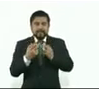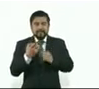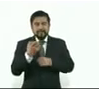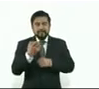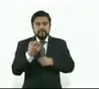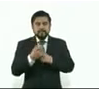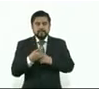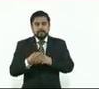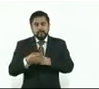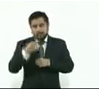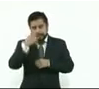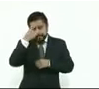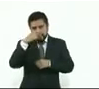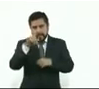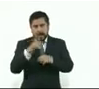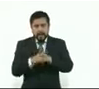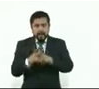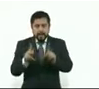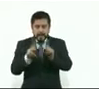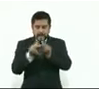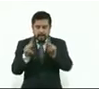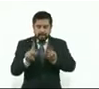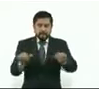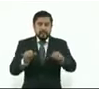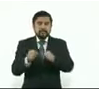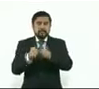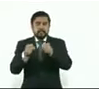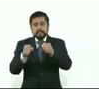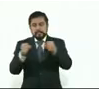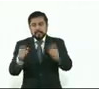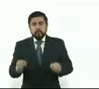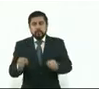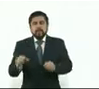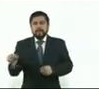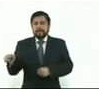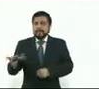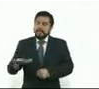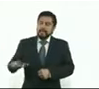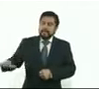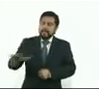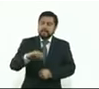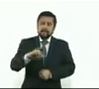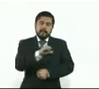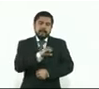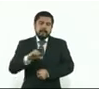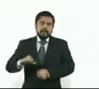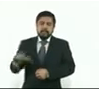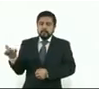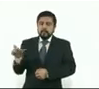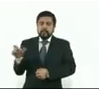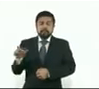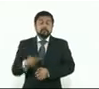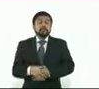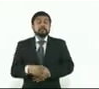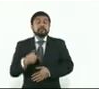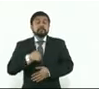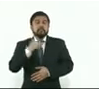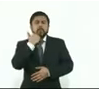para la construcción de la paz y seguridad en la alcaldía de Xochimilco. Quiero expresar